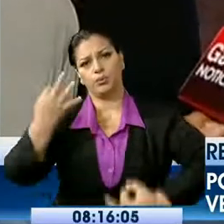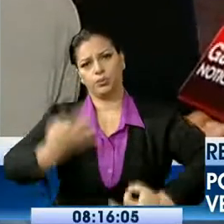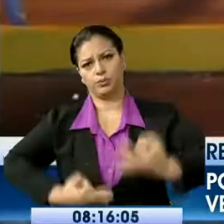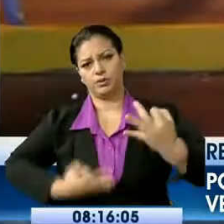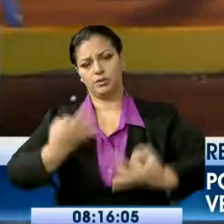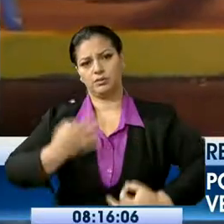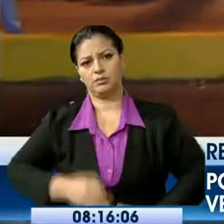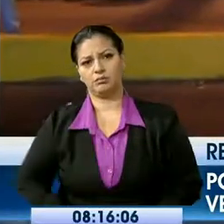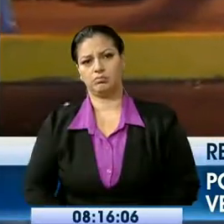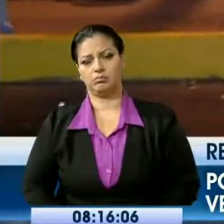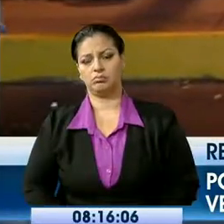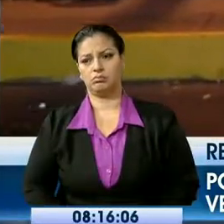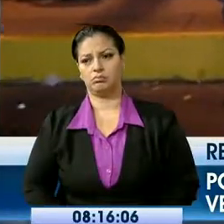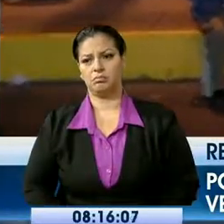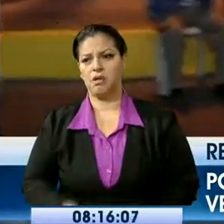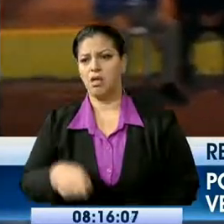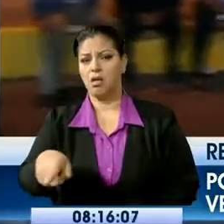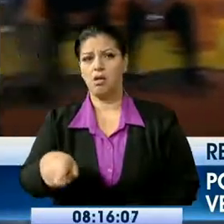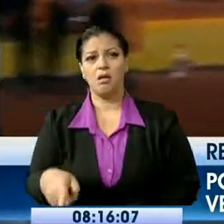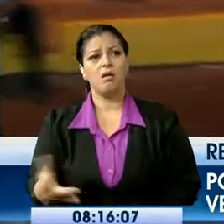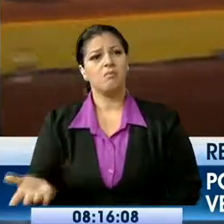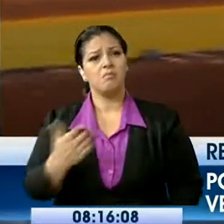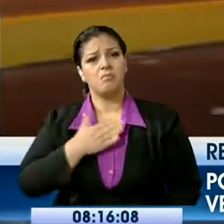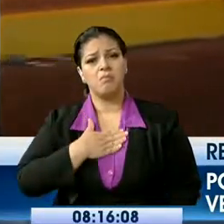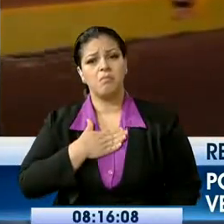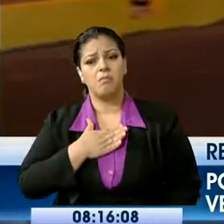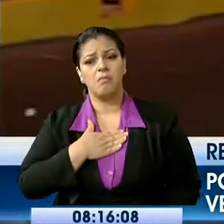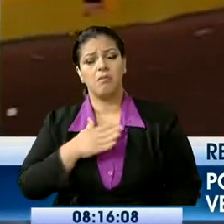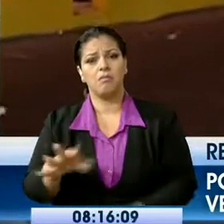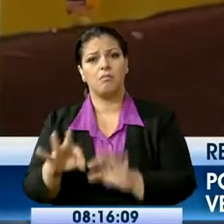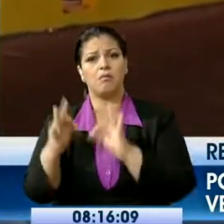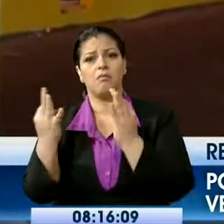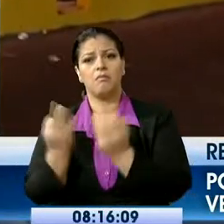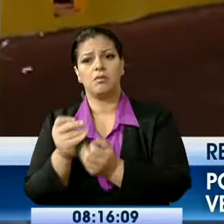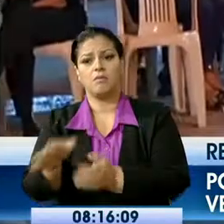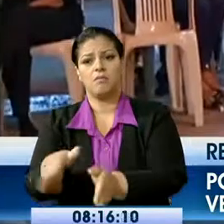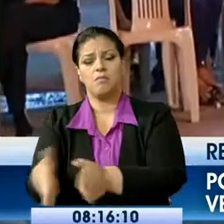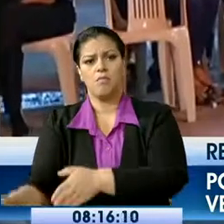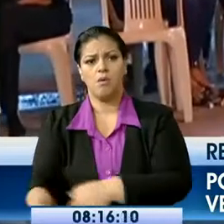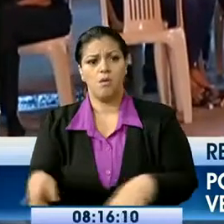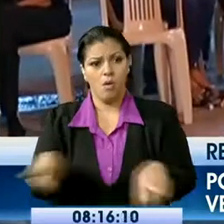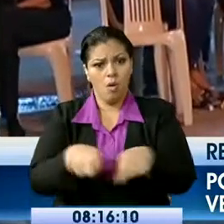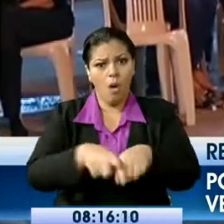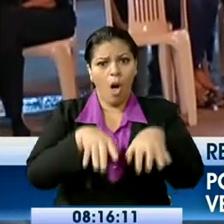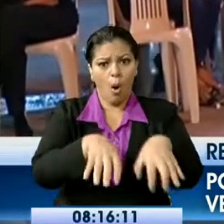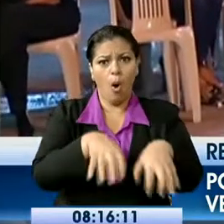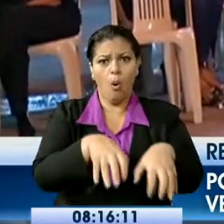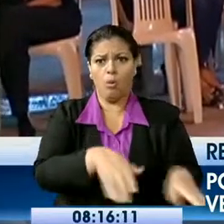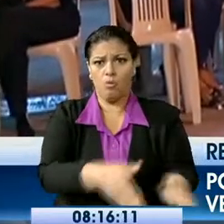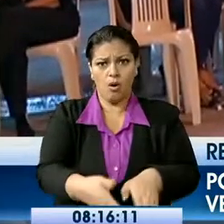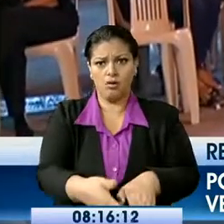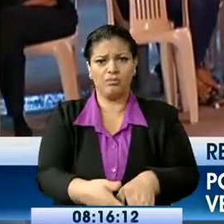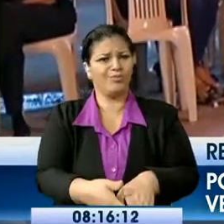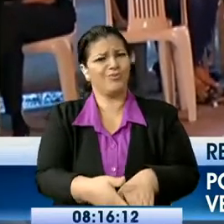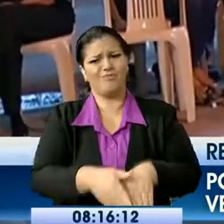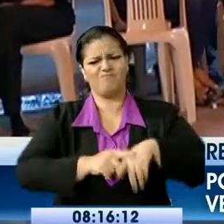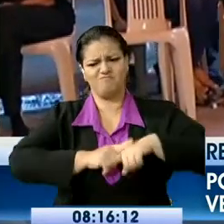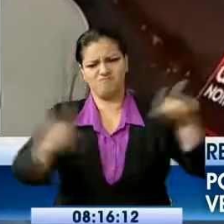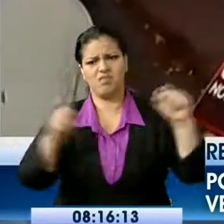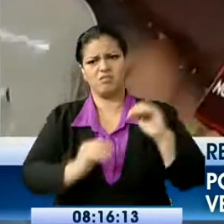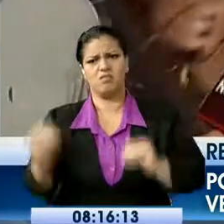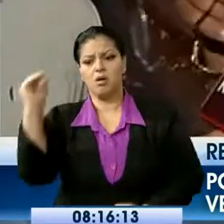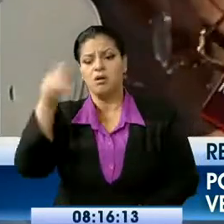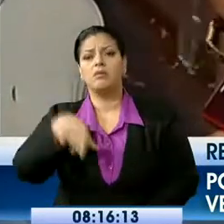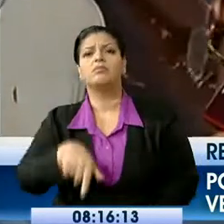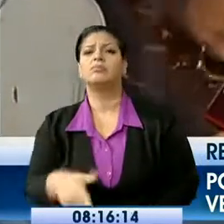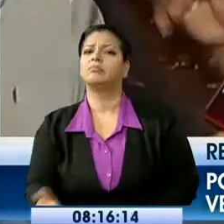hecho. No ha matado a un perro aquí, no ha matado a un perro, sino que lo que es una persona, como ellos andan así manejando eso,